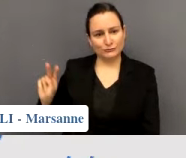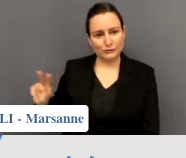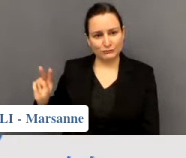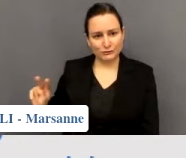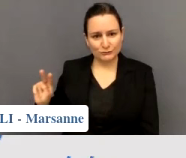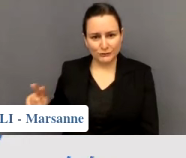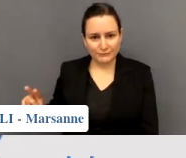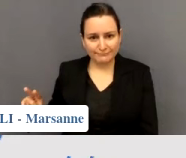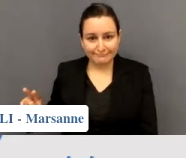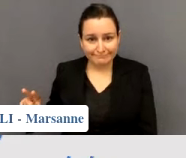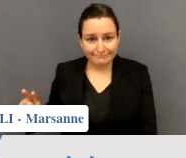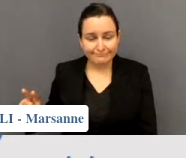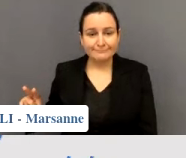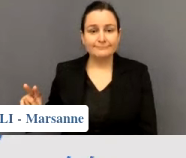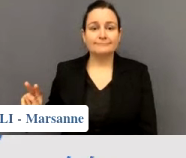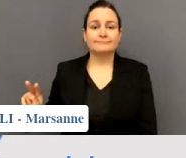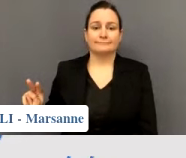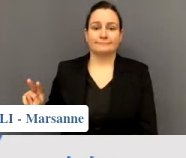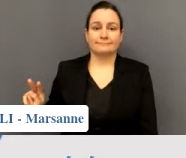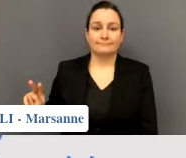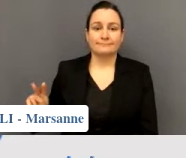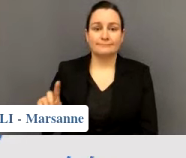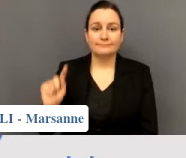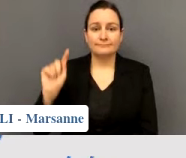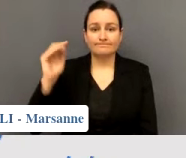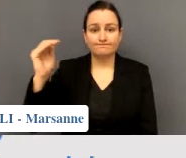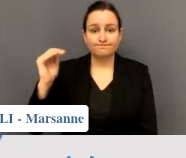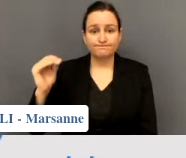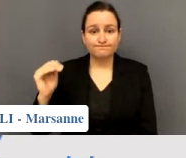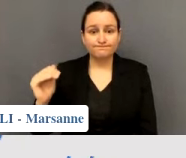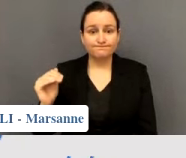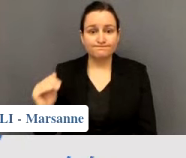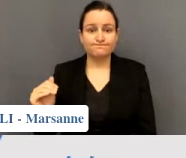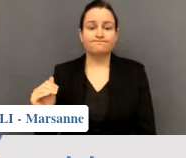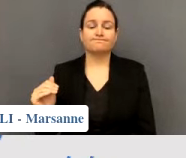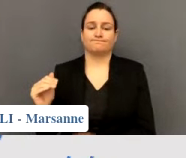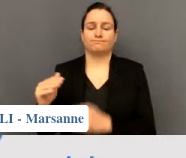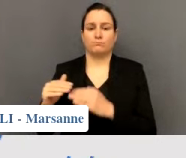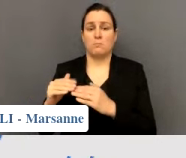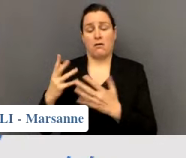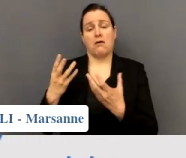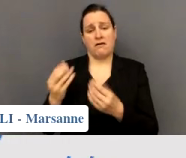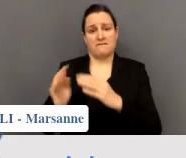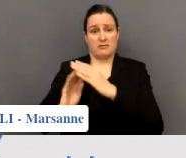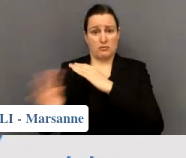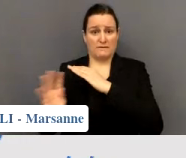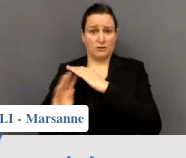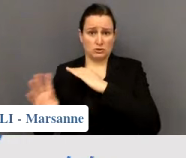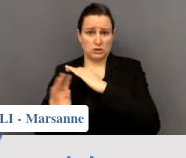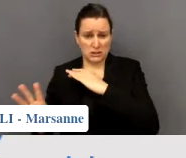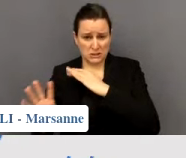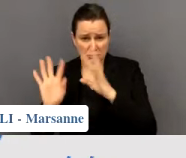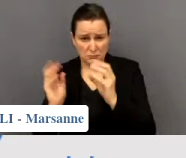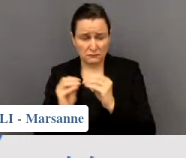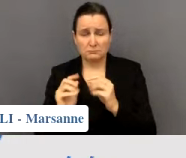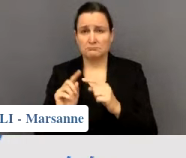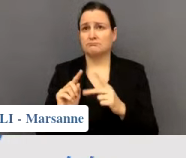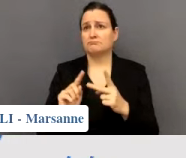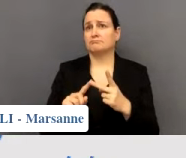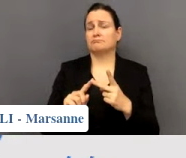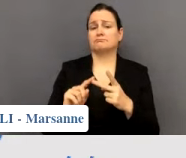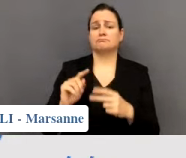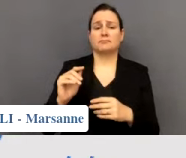refugiados. 3.092 son personas con discapacidad, una de las interseccionalidades que también tomamos registro a partir